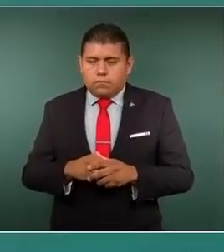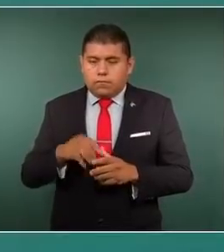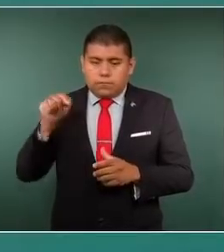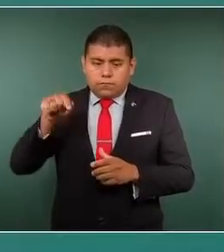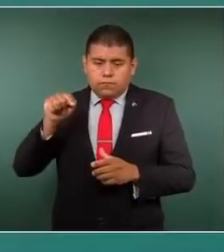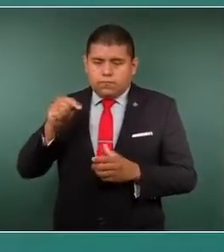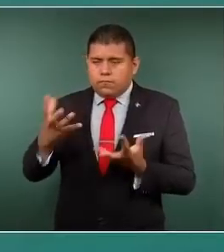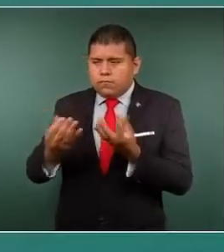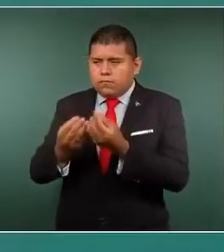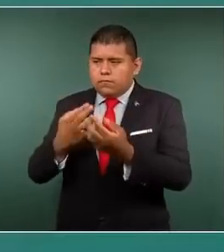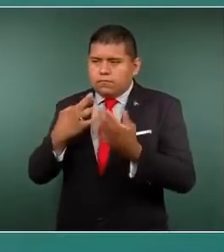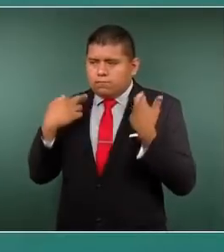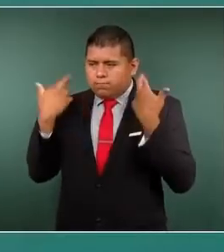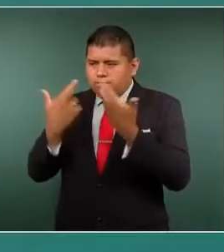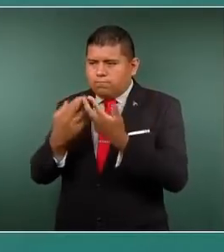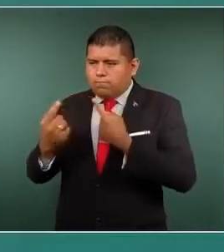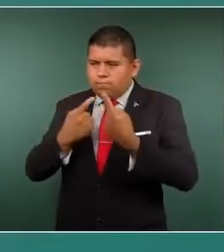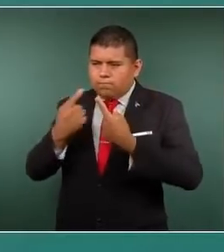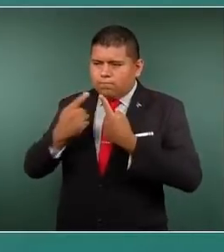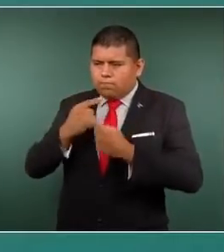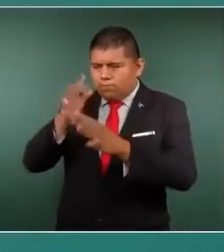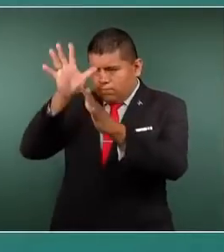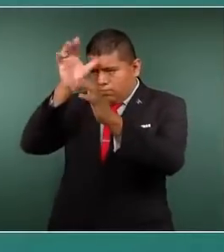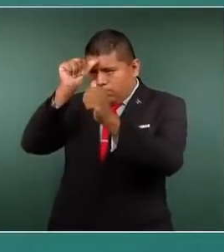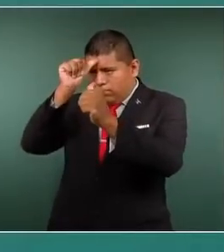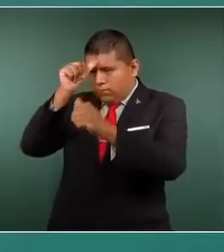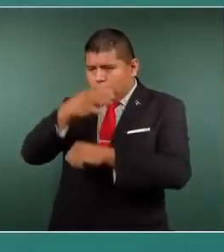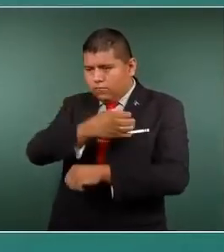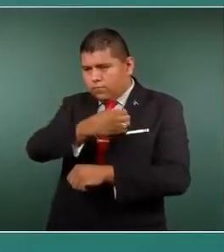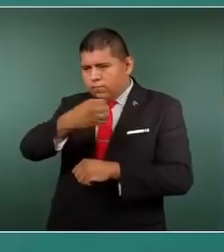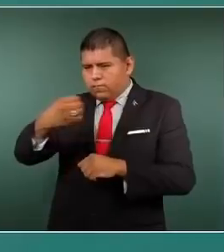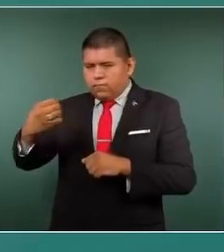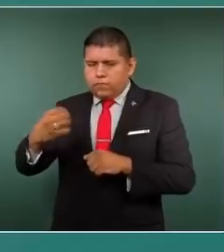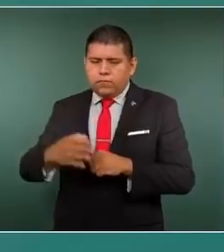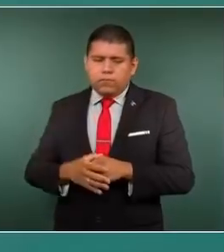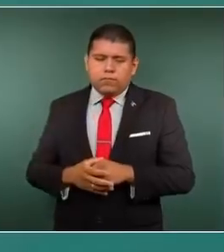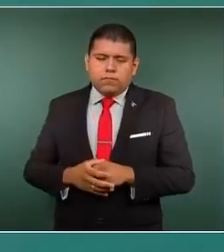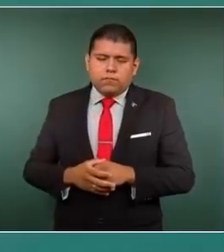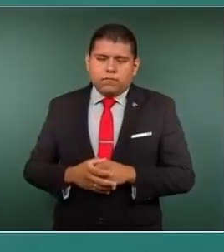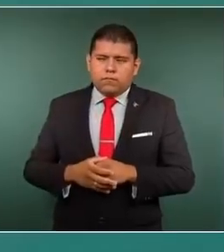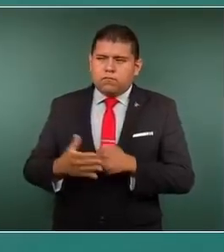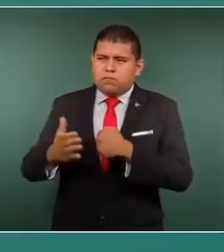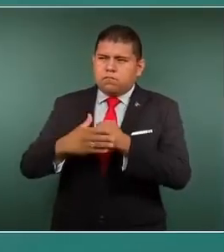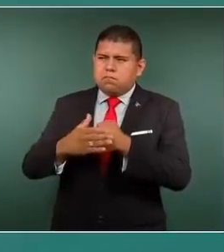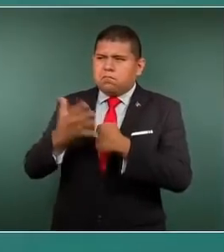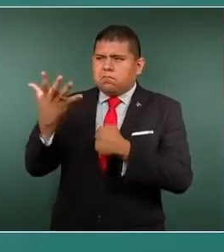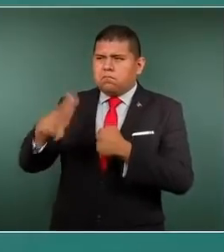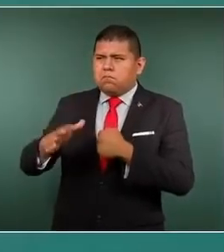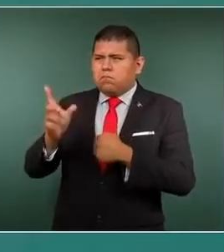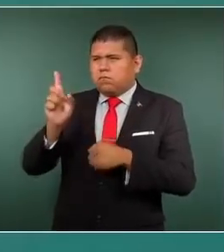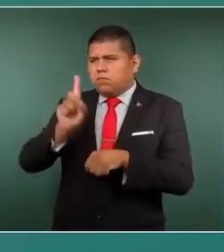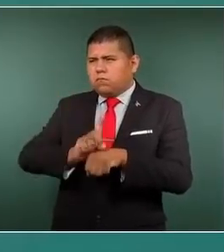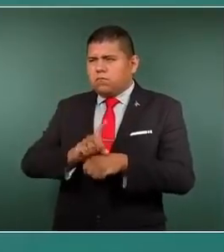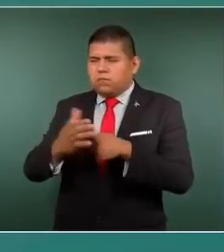llevar a cabo una reunión diez días